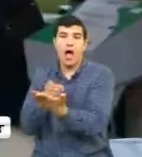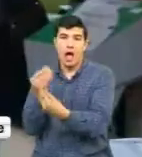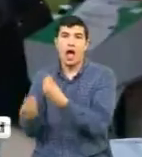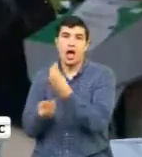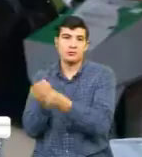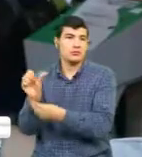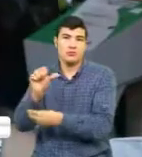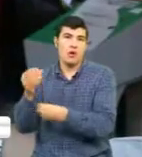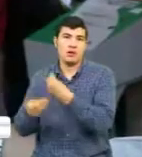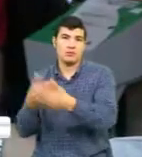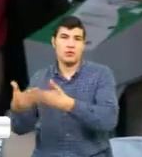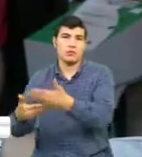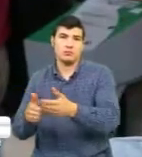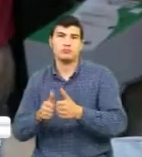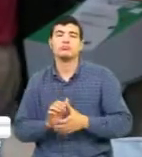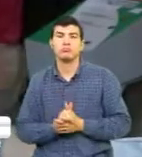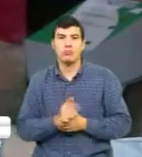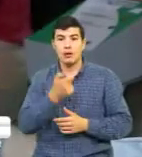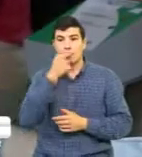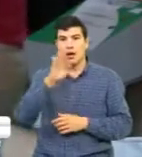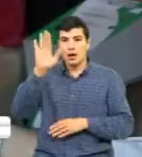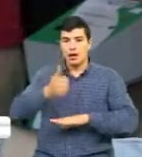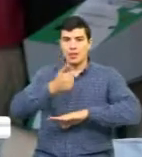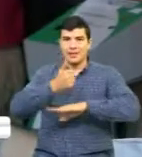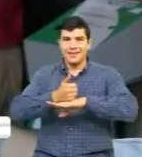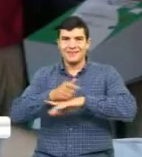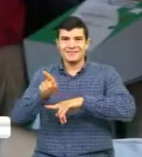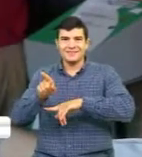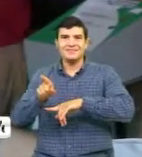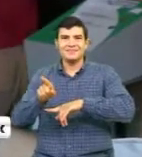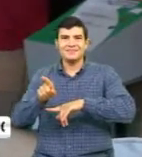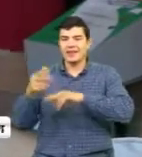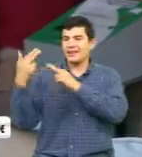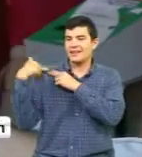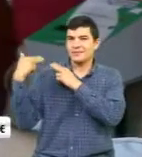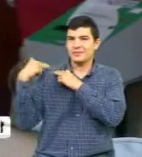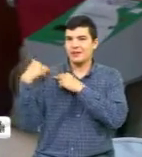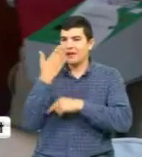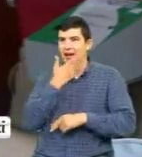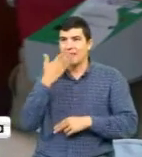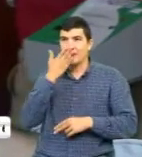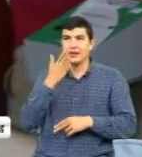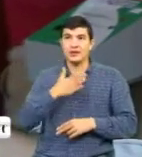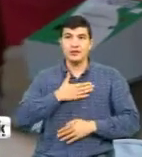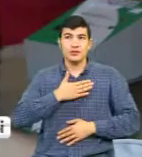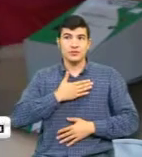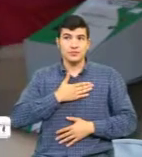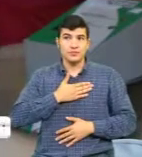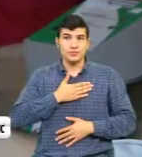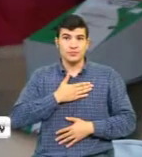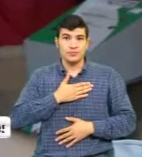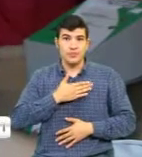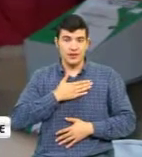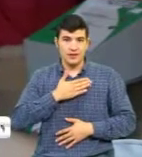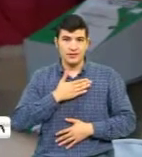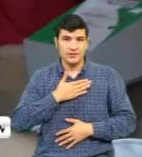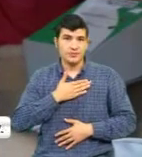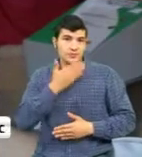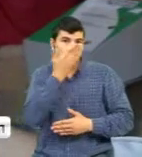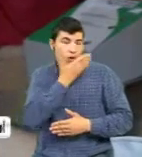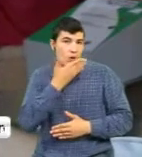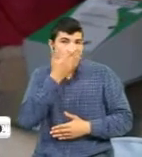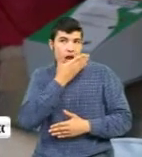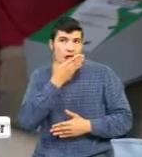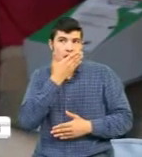la dirección de tránsito en cabeza del inspector es quien tiene la carga de la prueba yo soy quien debo probarle